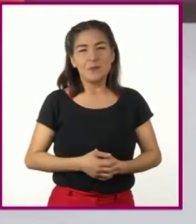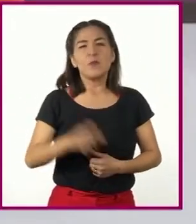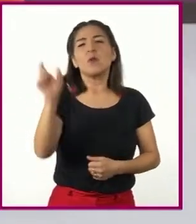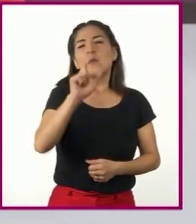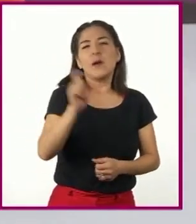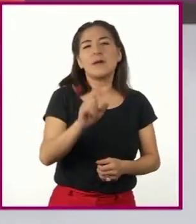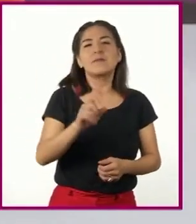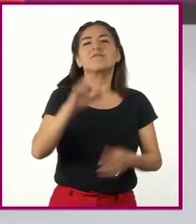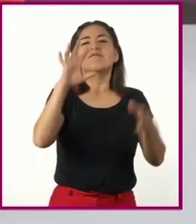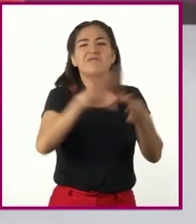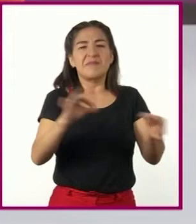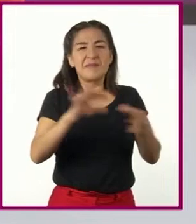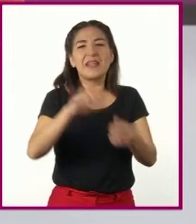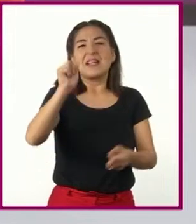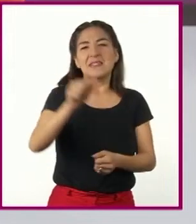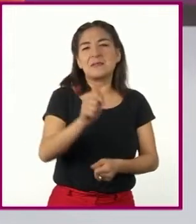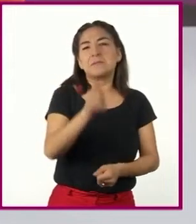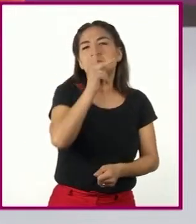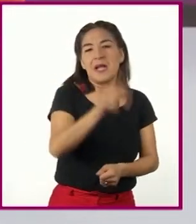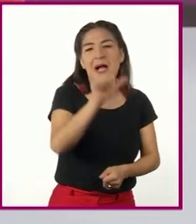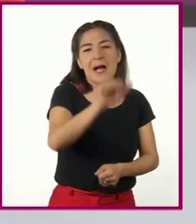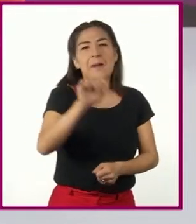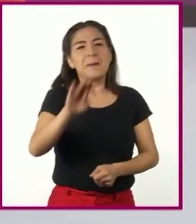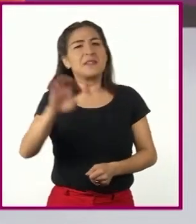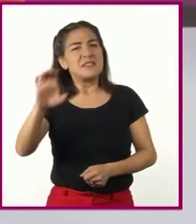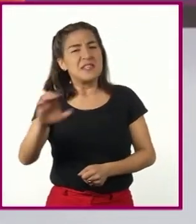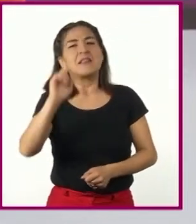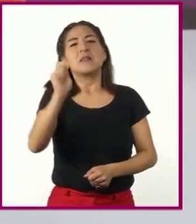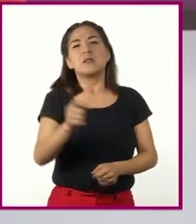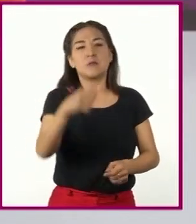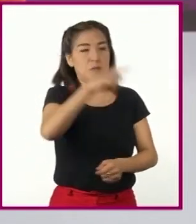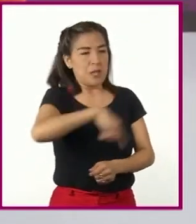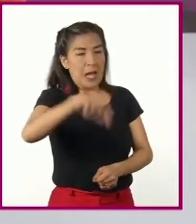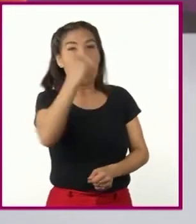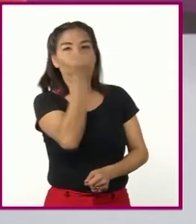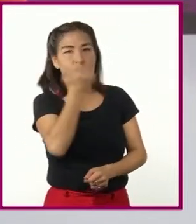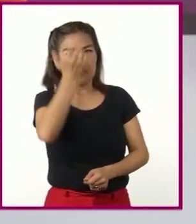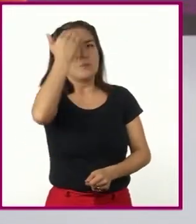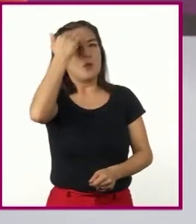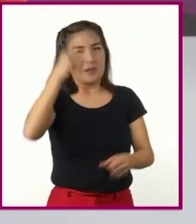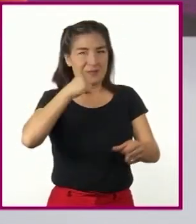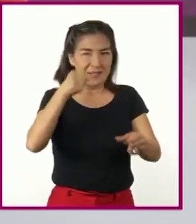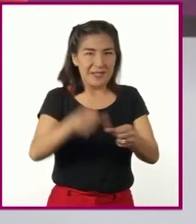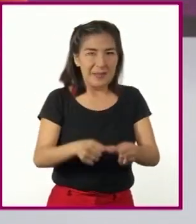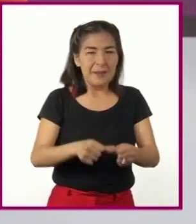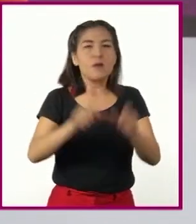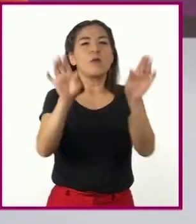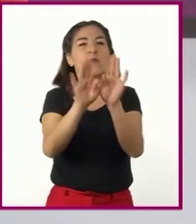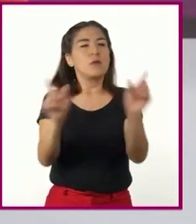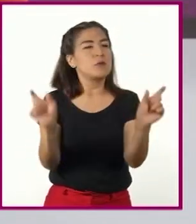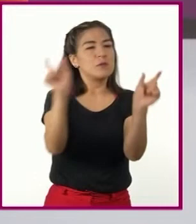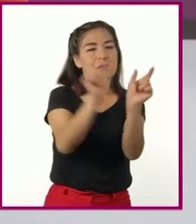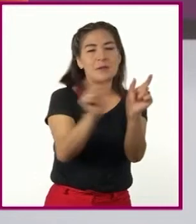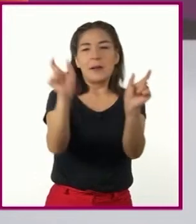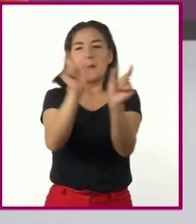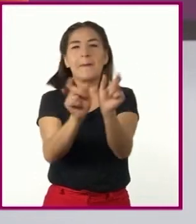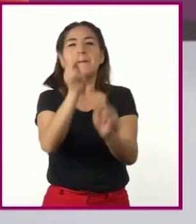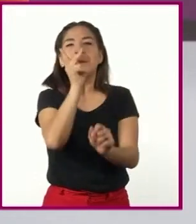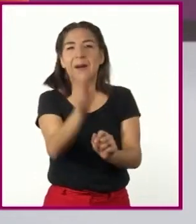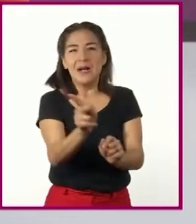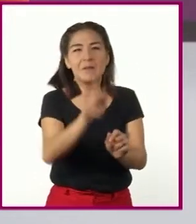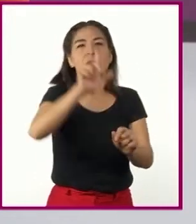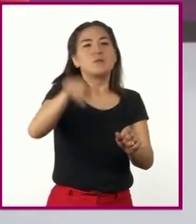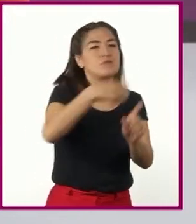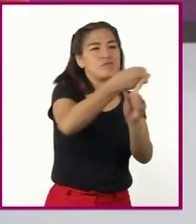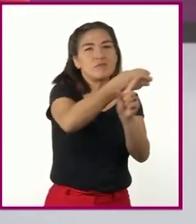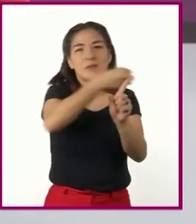hablamos de alfabetización en términos muy sencillos, los alumnos conocen las letras, juntan en palabras, estas en enunciados